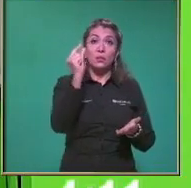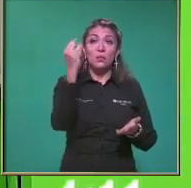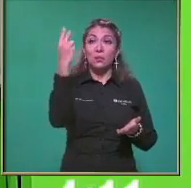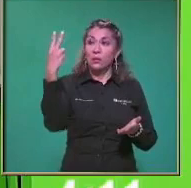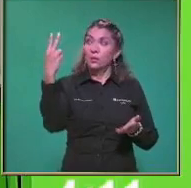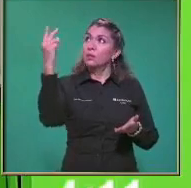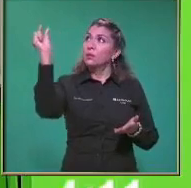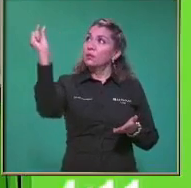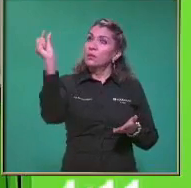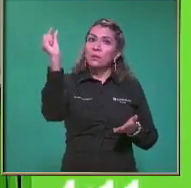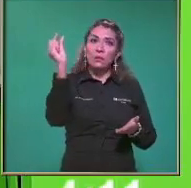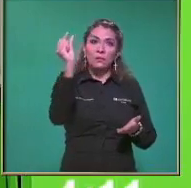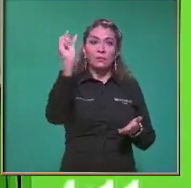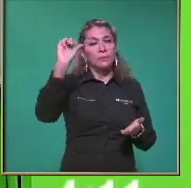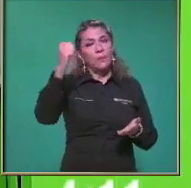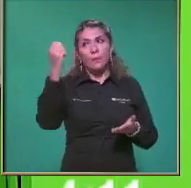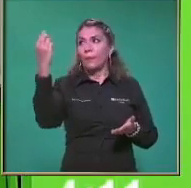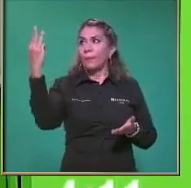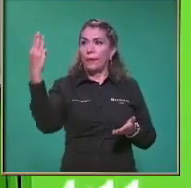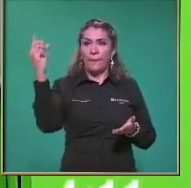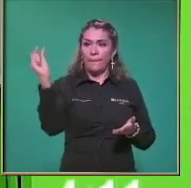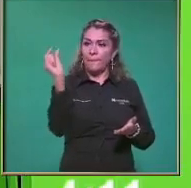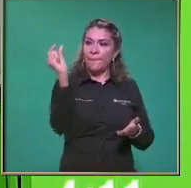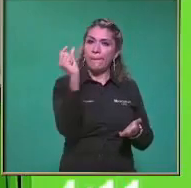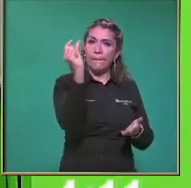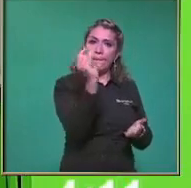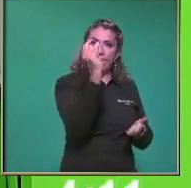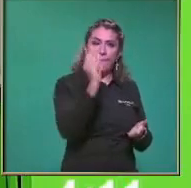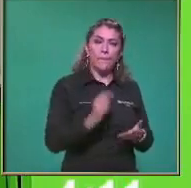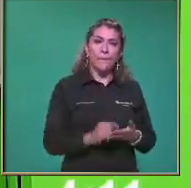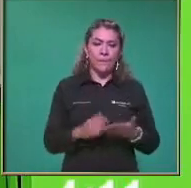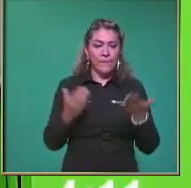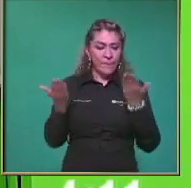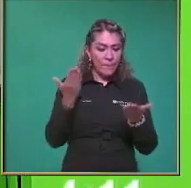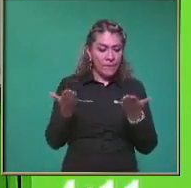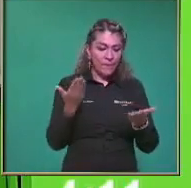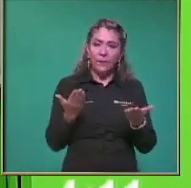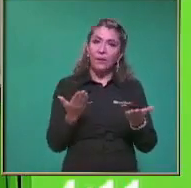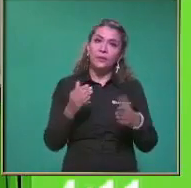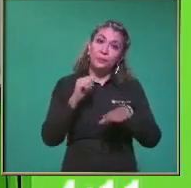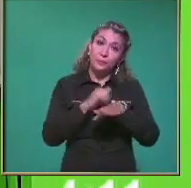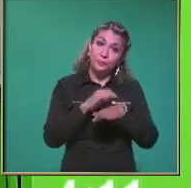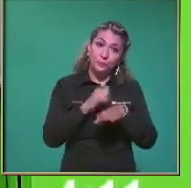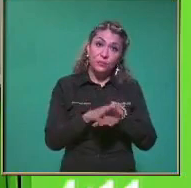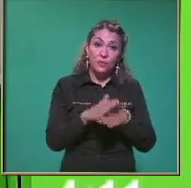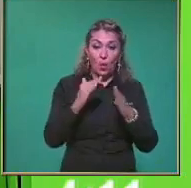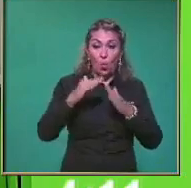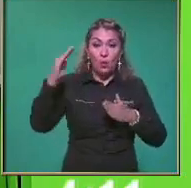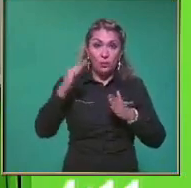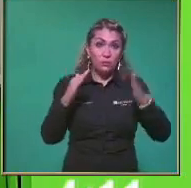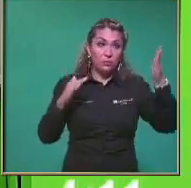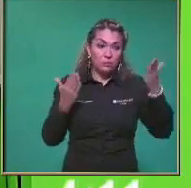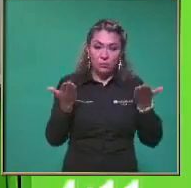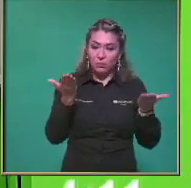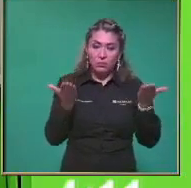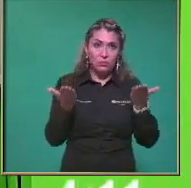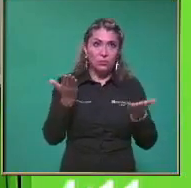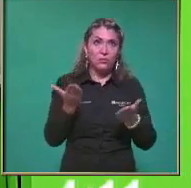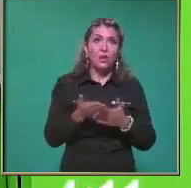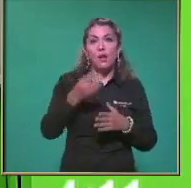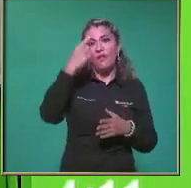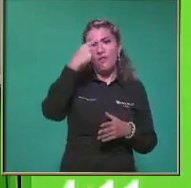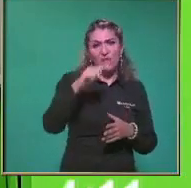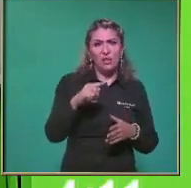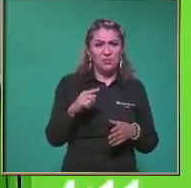2 decimales y otras 3 decimales. Cuando yo voy a comparar números decimales, tengo una forma